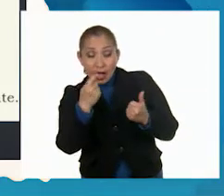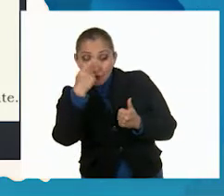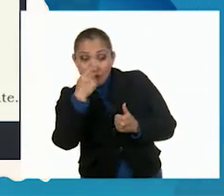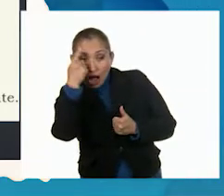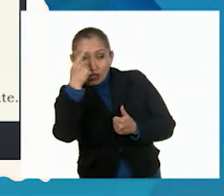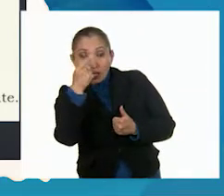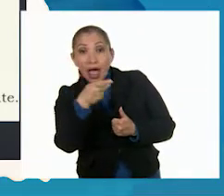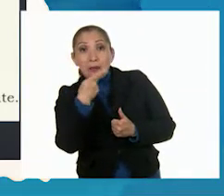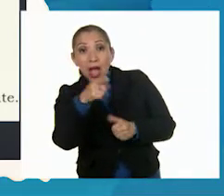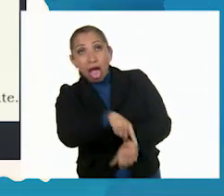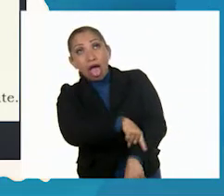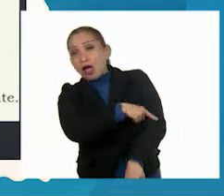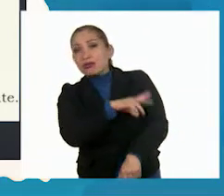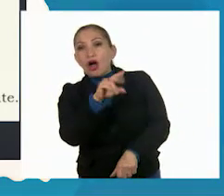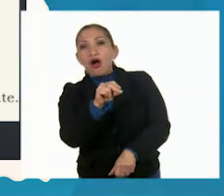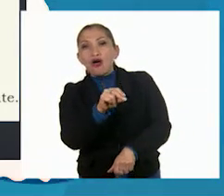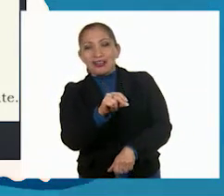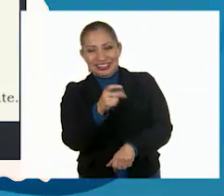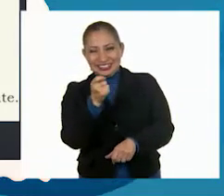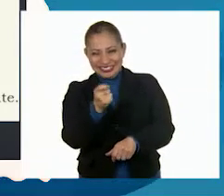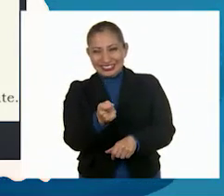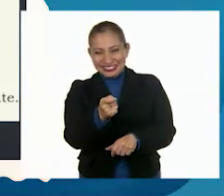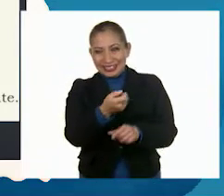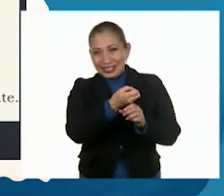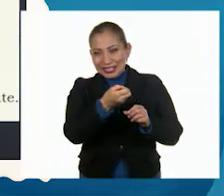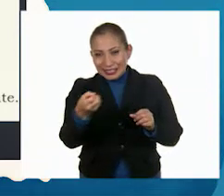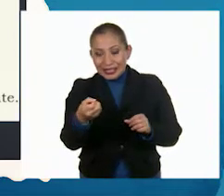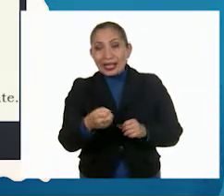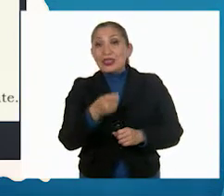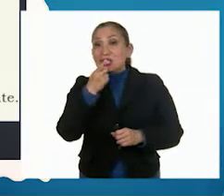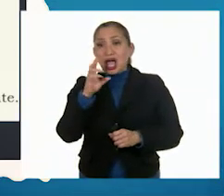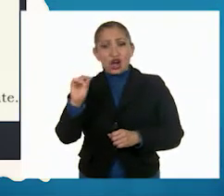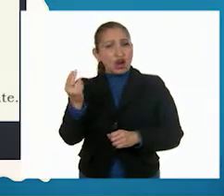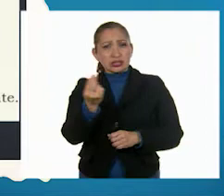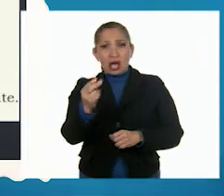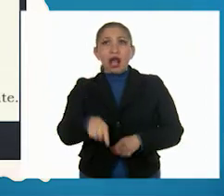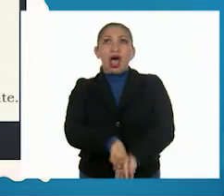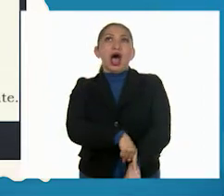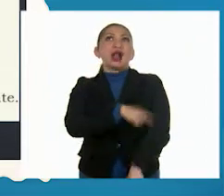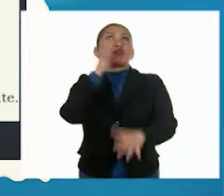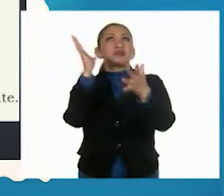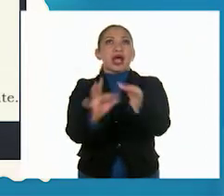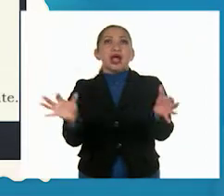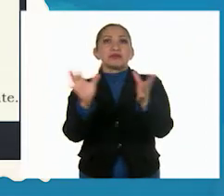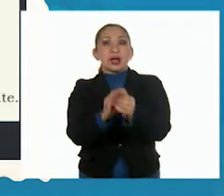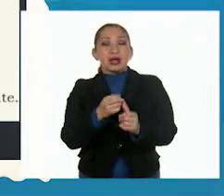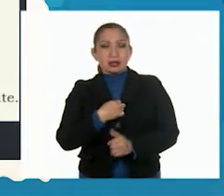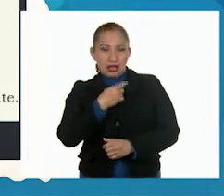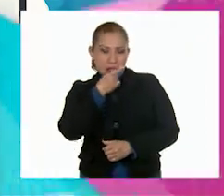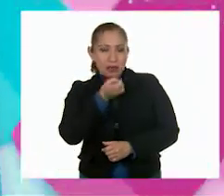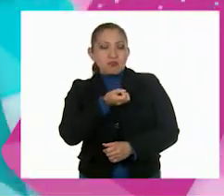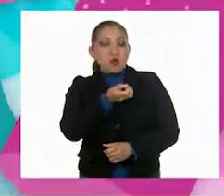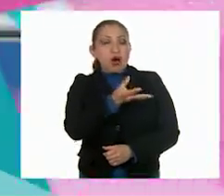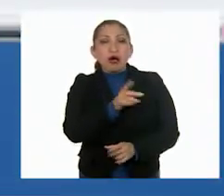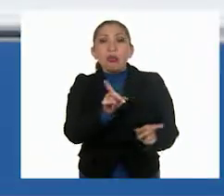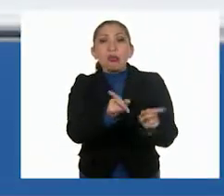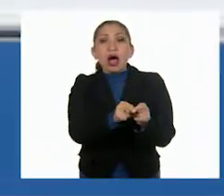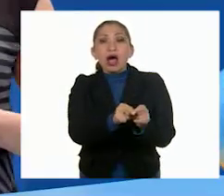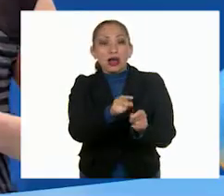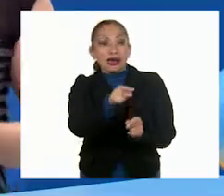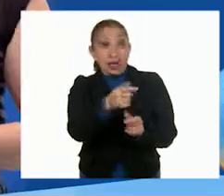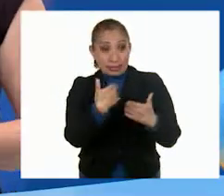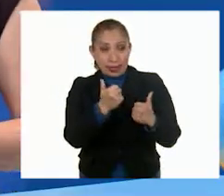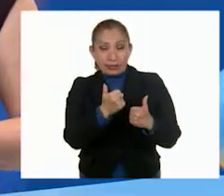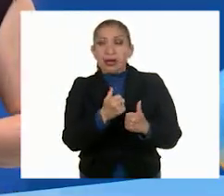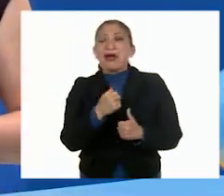el significado, Raulito? Sí, que a veces no es necesario explicar tanto si alguien ya entendió.